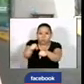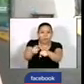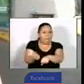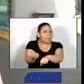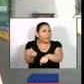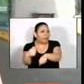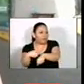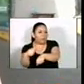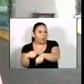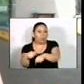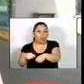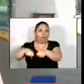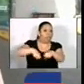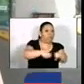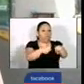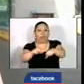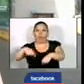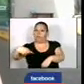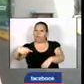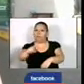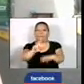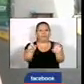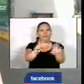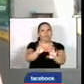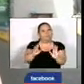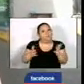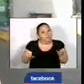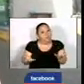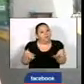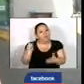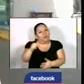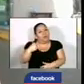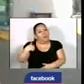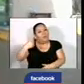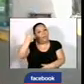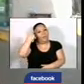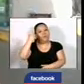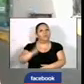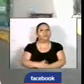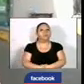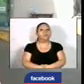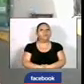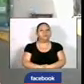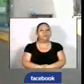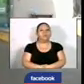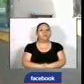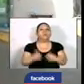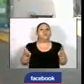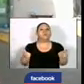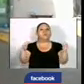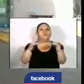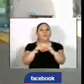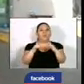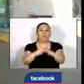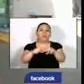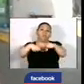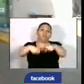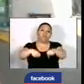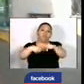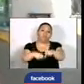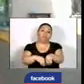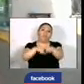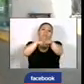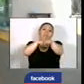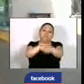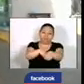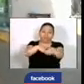no andar saliendo mucho, y ahí ya emiso el gasto. Con parte del gran tráfico que hay, porque ahí también